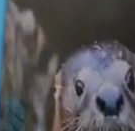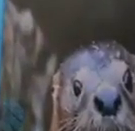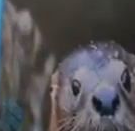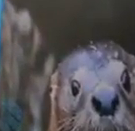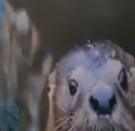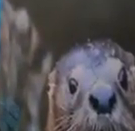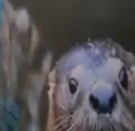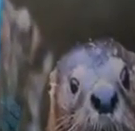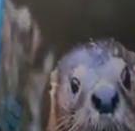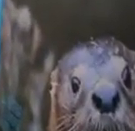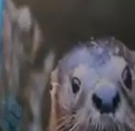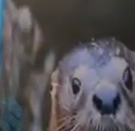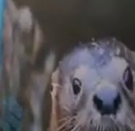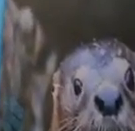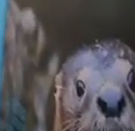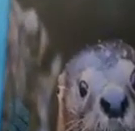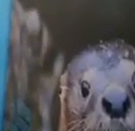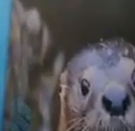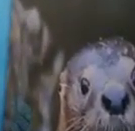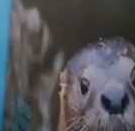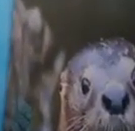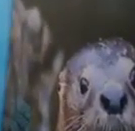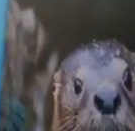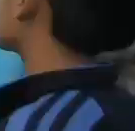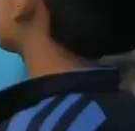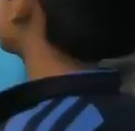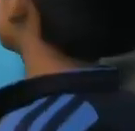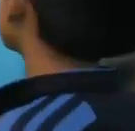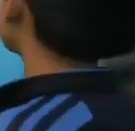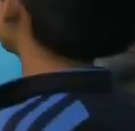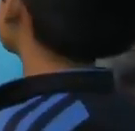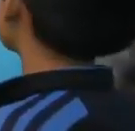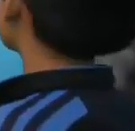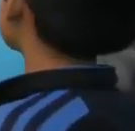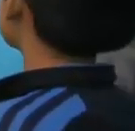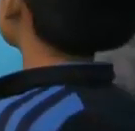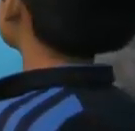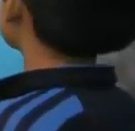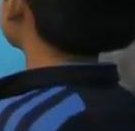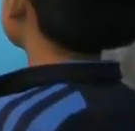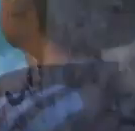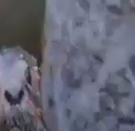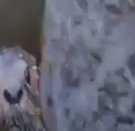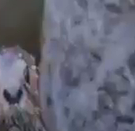está soplando y lo está limpiando porque con esto se protege del frío.